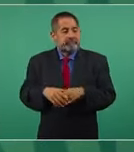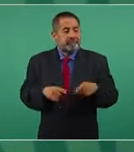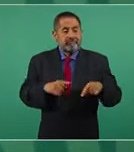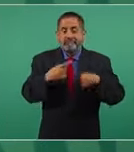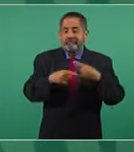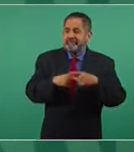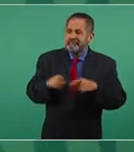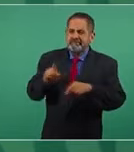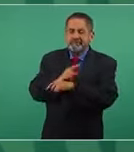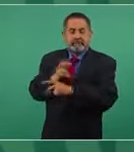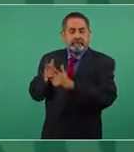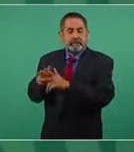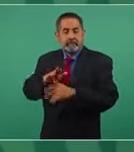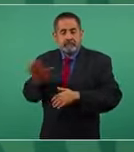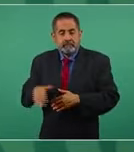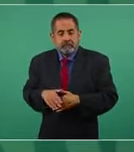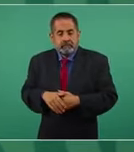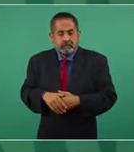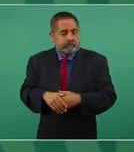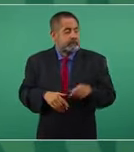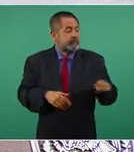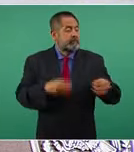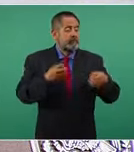Y de repente el juez dice: